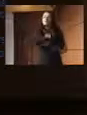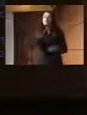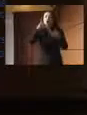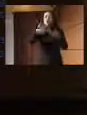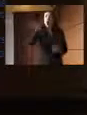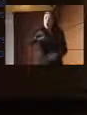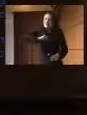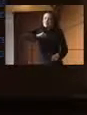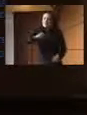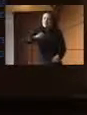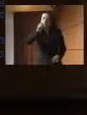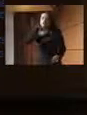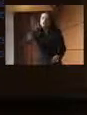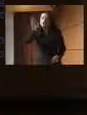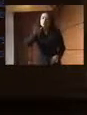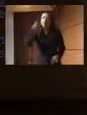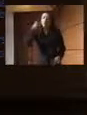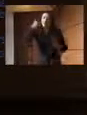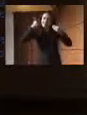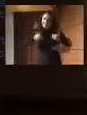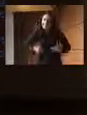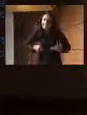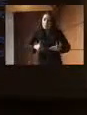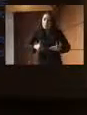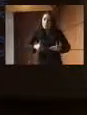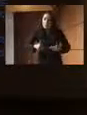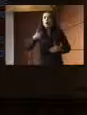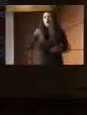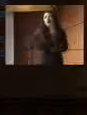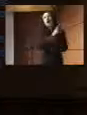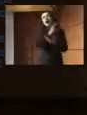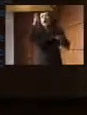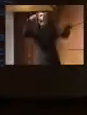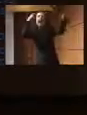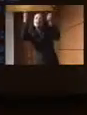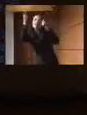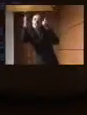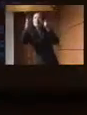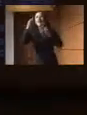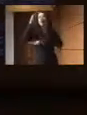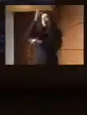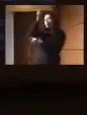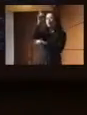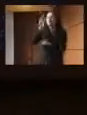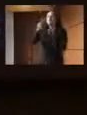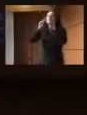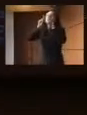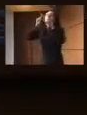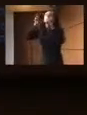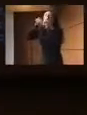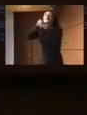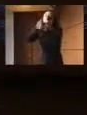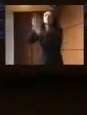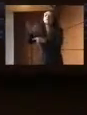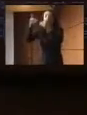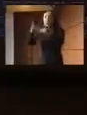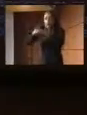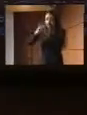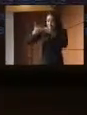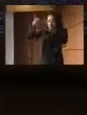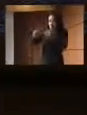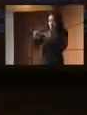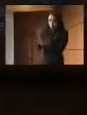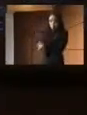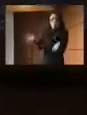derechos de las personas con discapacidad. Dejemos de hablar de estrategias y políticas en materia de discapacidad. La discapacidad no es un objeto. Se